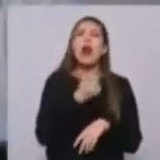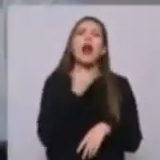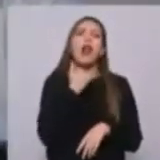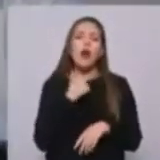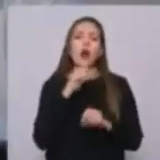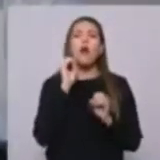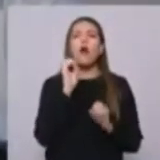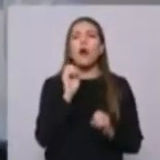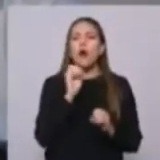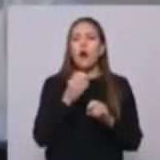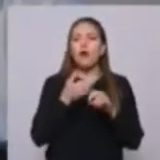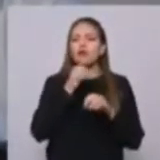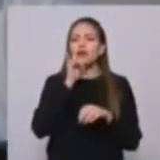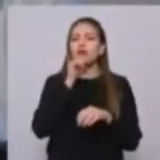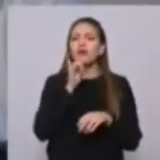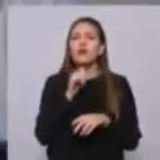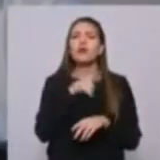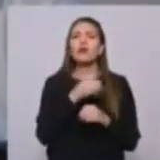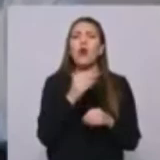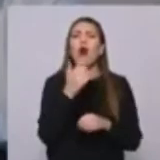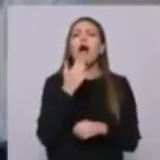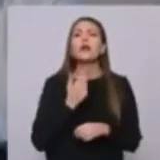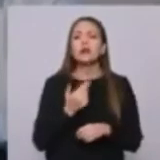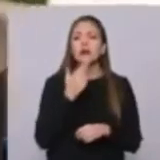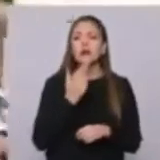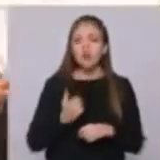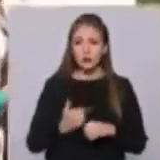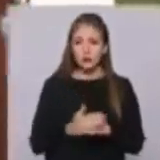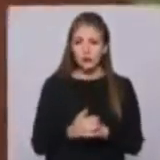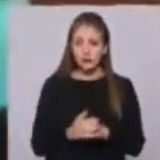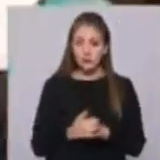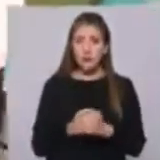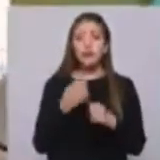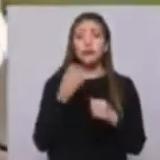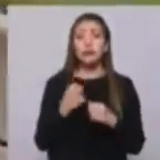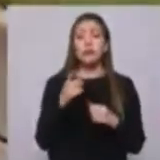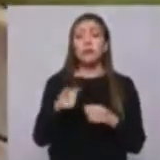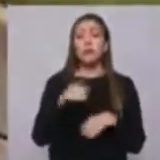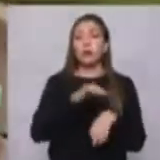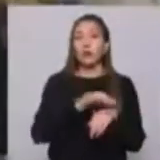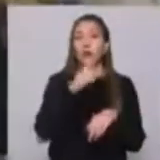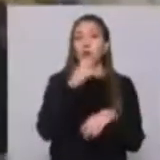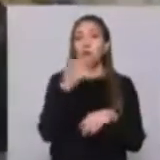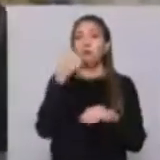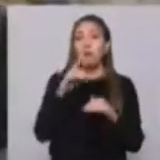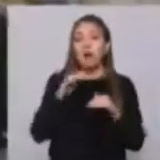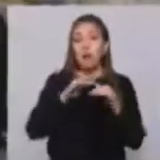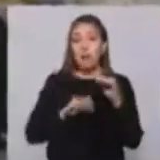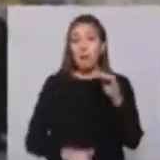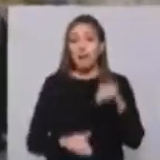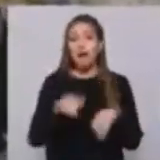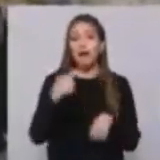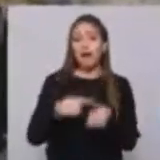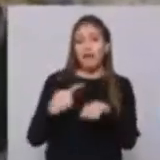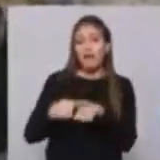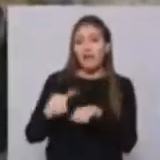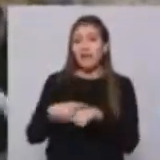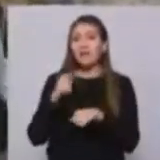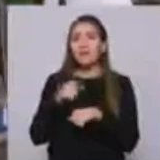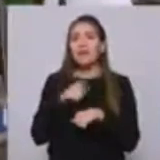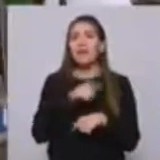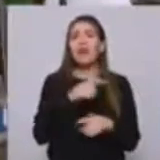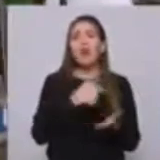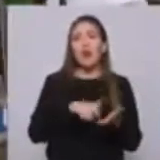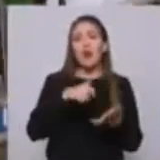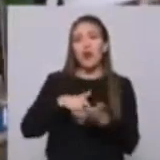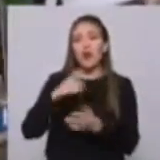Calvillo, miembro de la Alianza por la Salud Alimentaria, mencionó que una manera de disminuir las defunciones y enfermedades por los productos que dañan a la